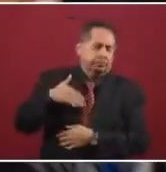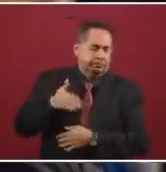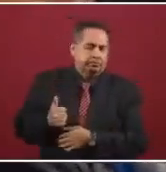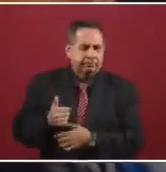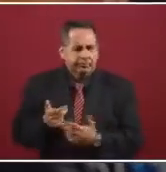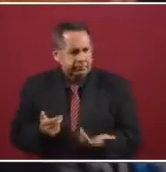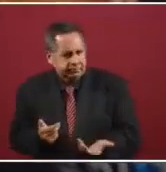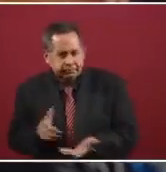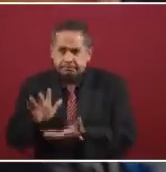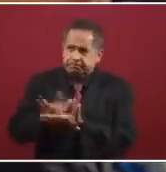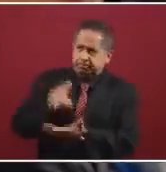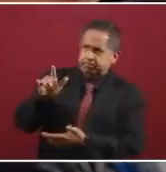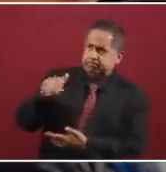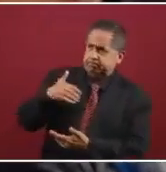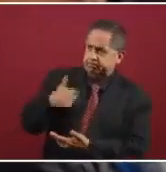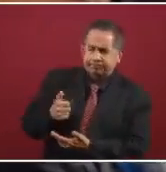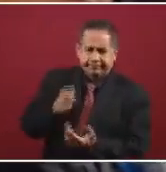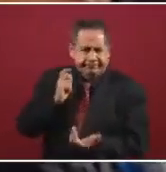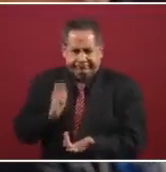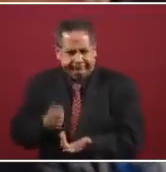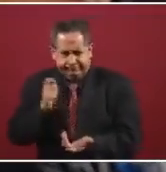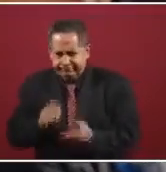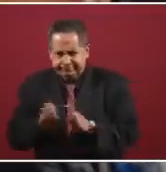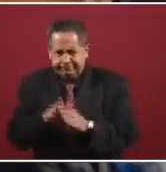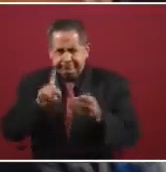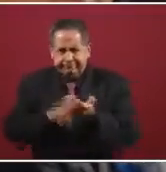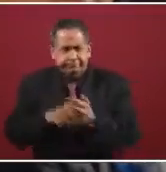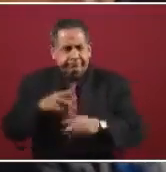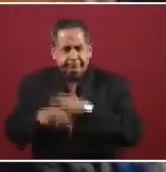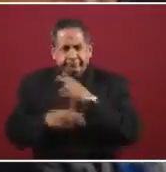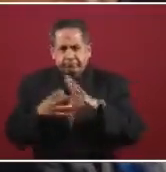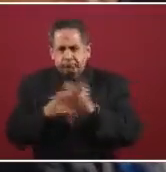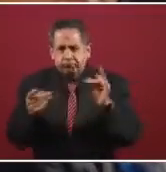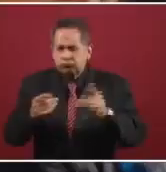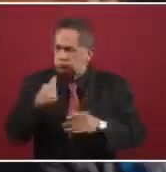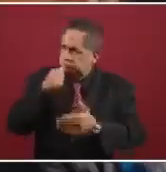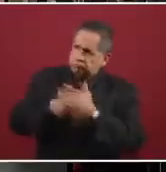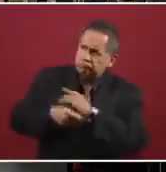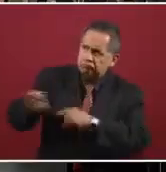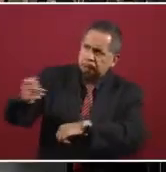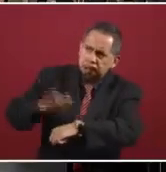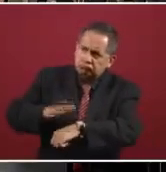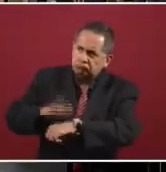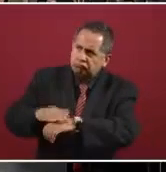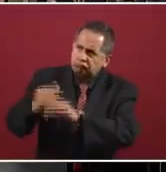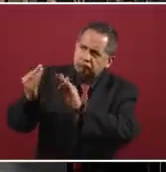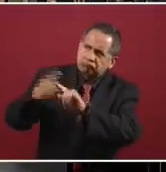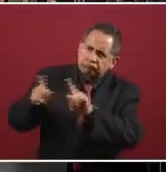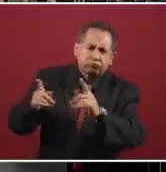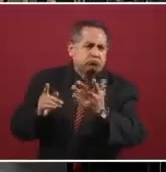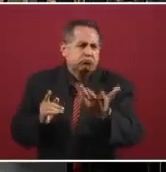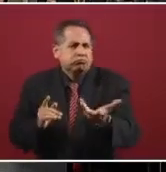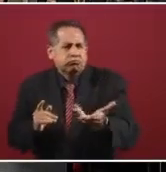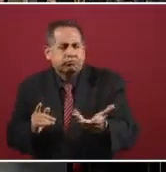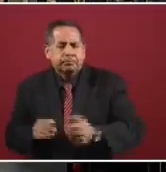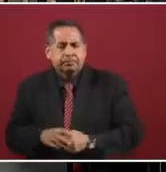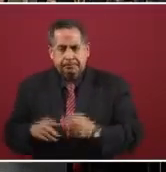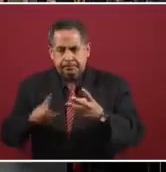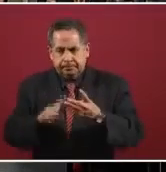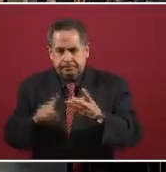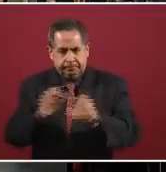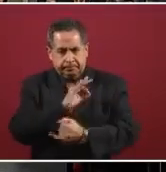¿Esa toma de nota en qué va a significar? ¿Va a ser un extrañamiento? Y finalmente,